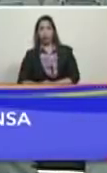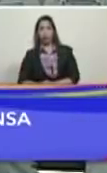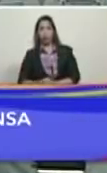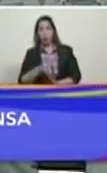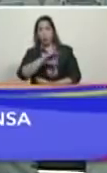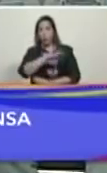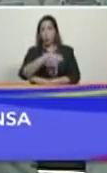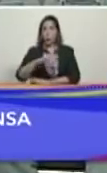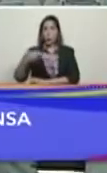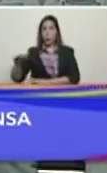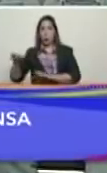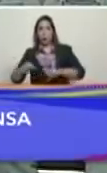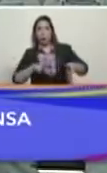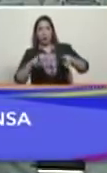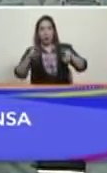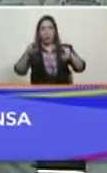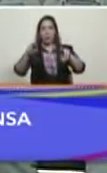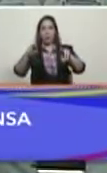ríos.